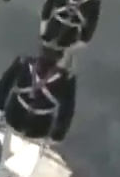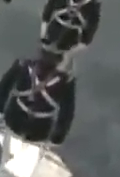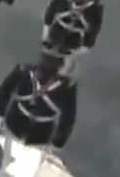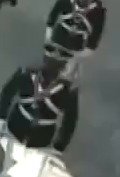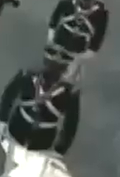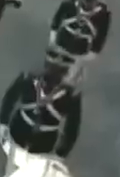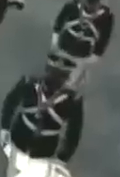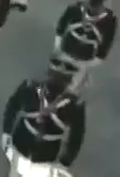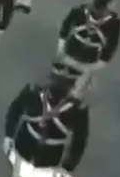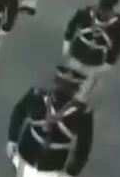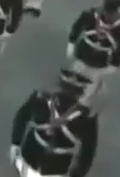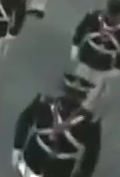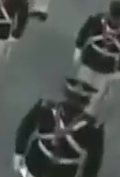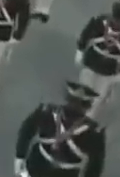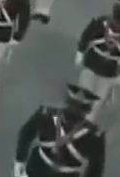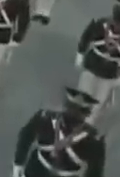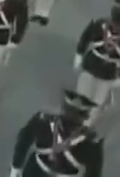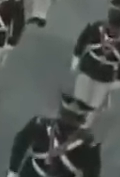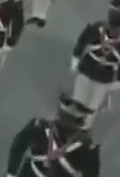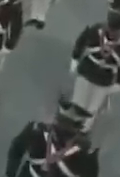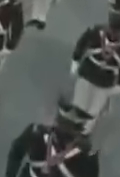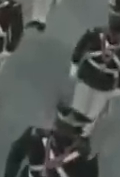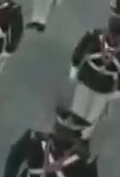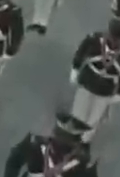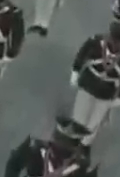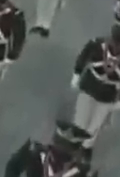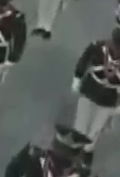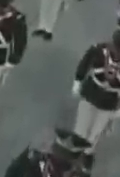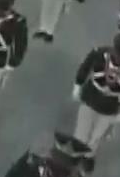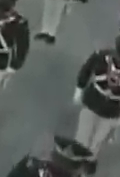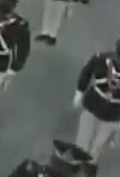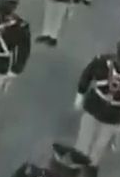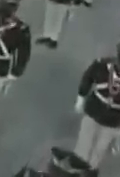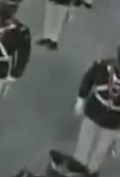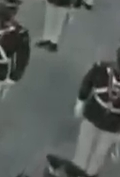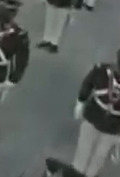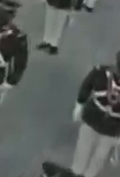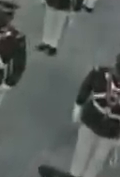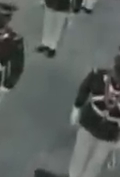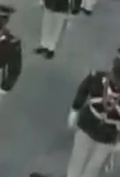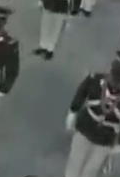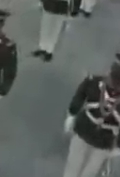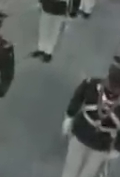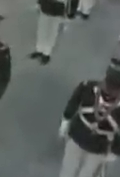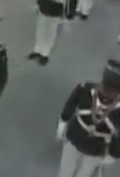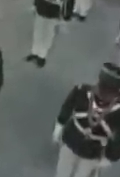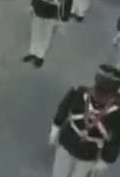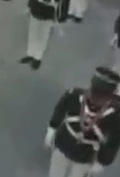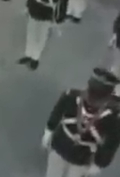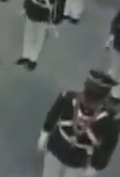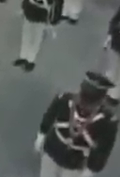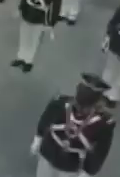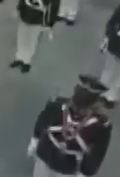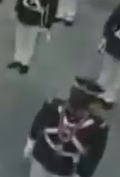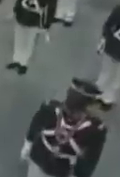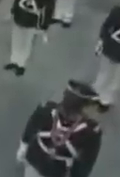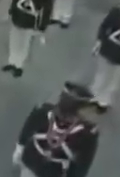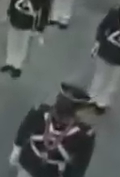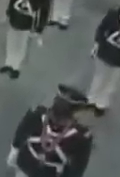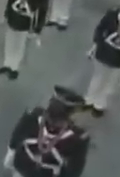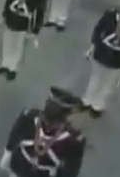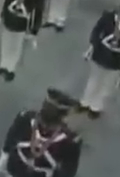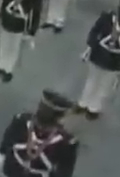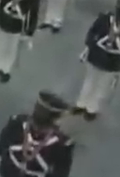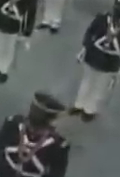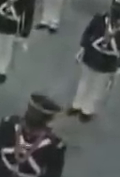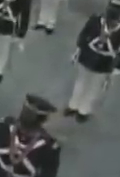Parte y solicitud para dar inicio al acto por el ciudadano contraalmirante José Gregorio Machado Pérez, subdirector de la Academia Militar